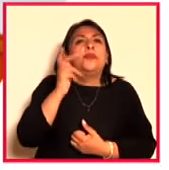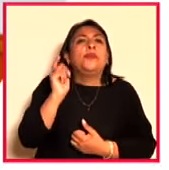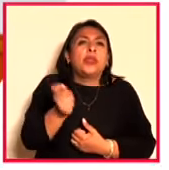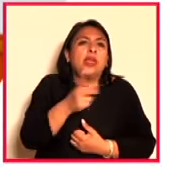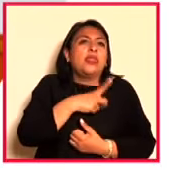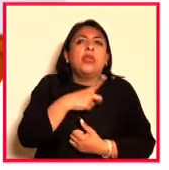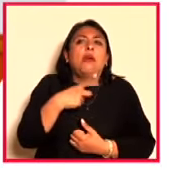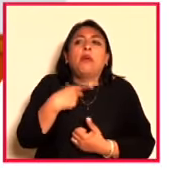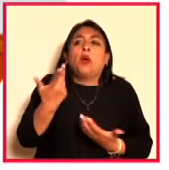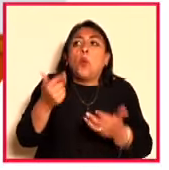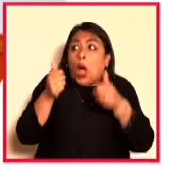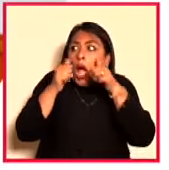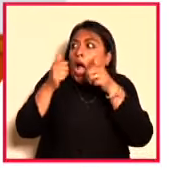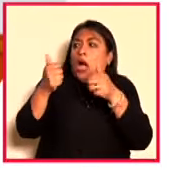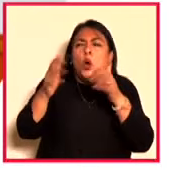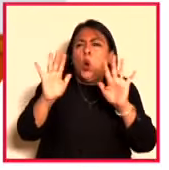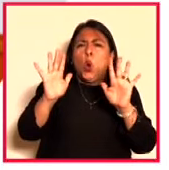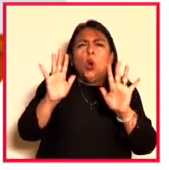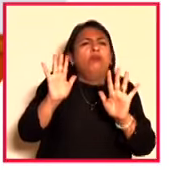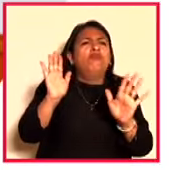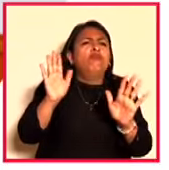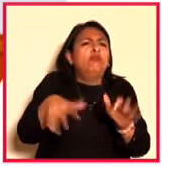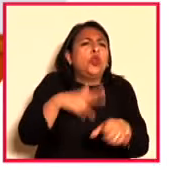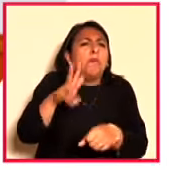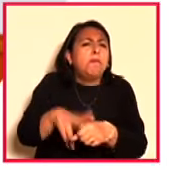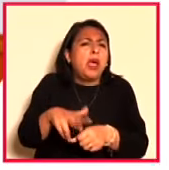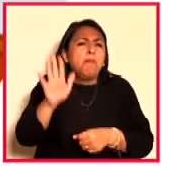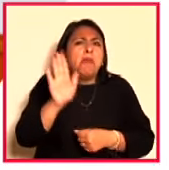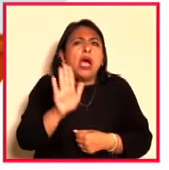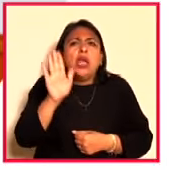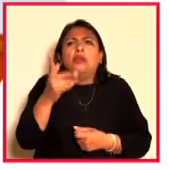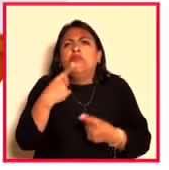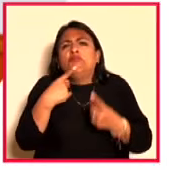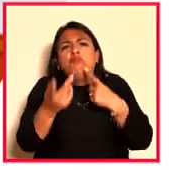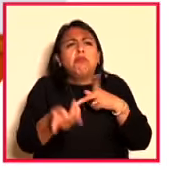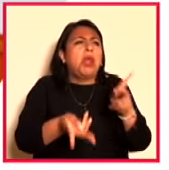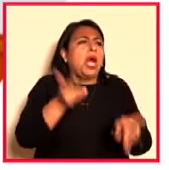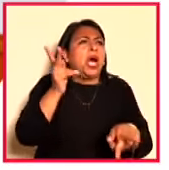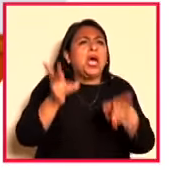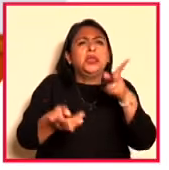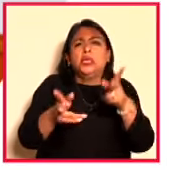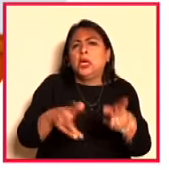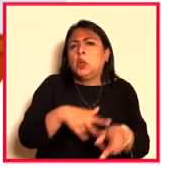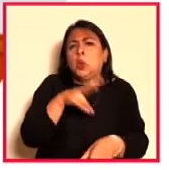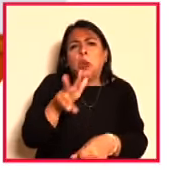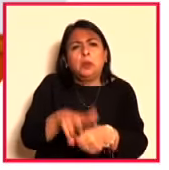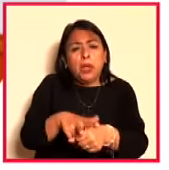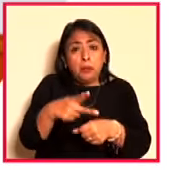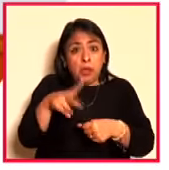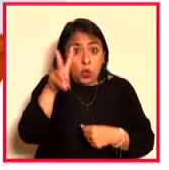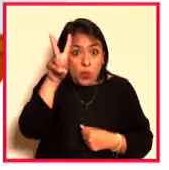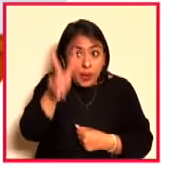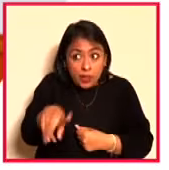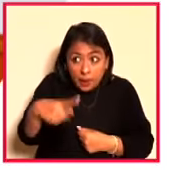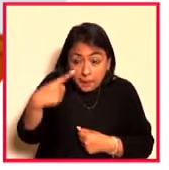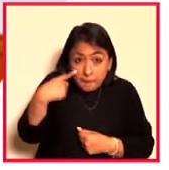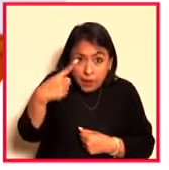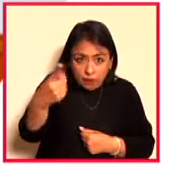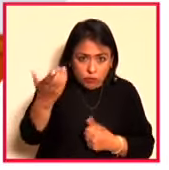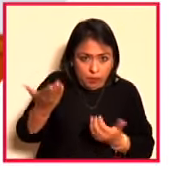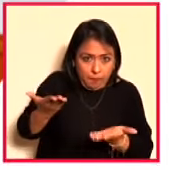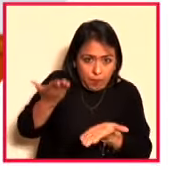desapercibido. Tiene que parecer que esta es una conversación cualquiera, cuando en realidad lo que se está viendo es una propuesta de